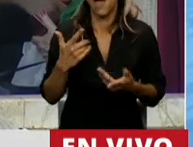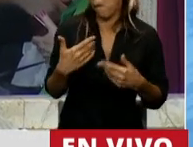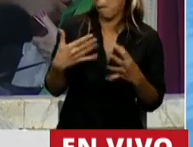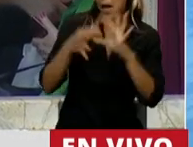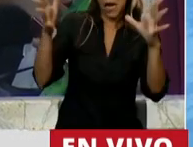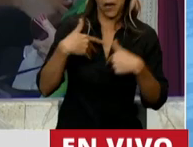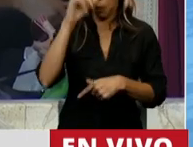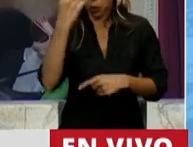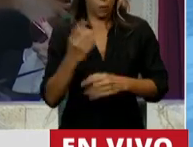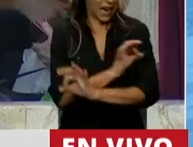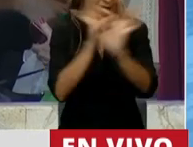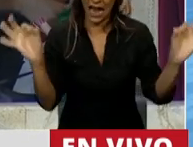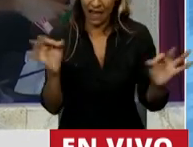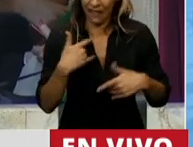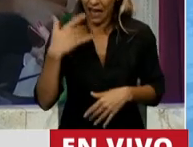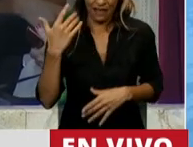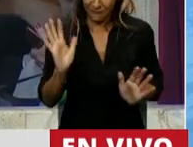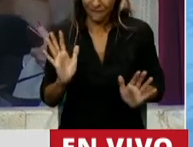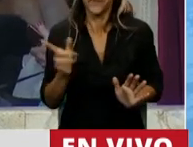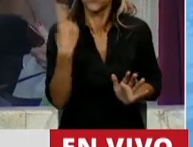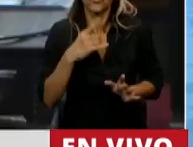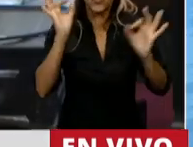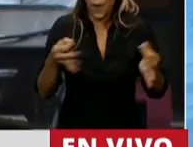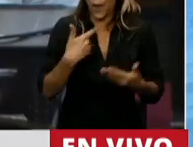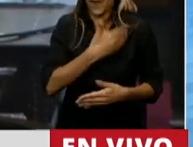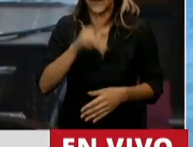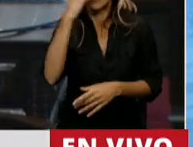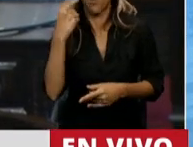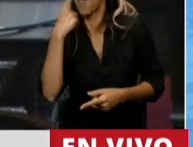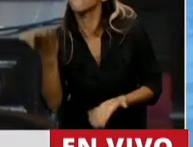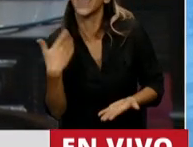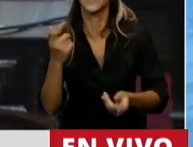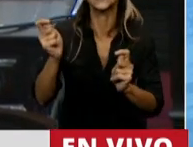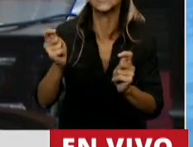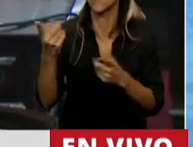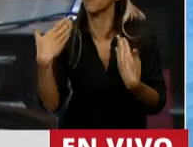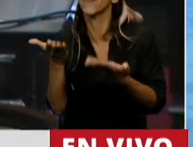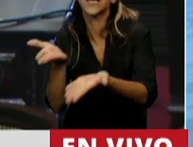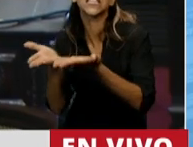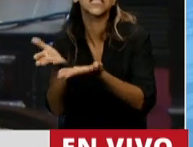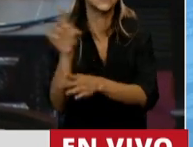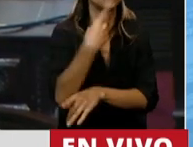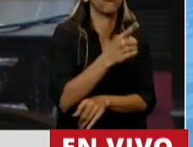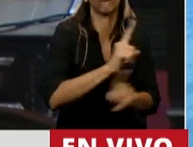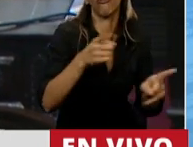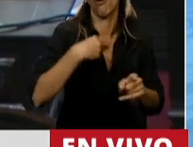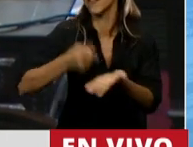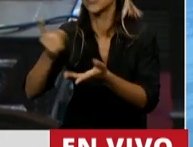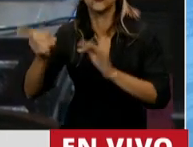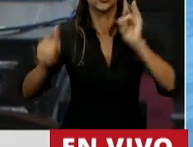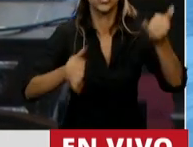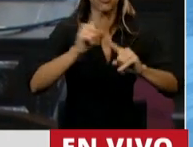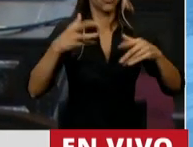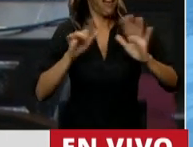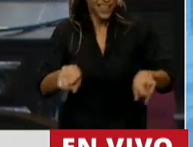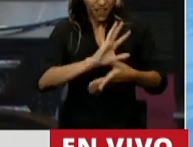autonomía, inmiscuyéndose en las decisiones y juzgando cuáles son merecedoras de asistencia y cuáles no. El ejemplo es el régimen